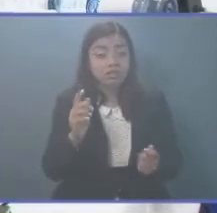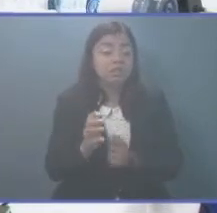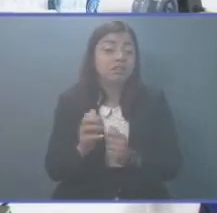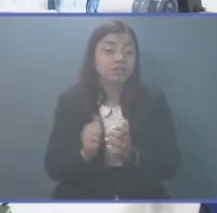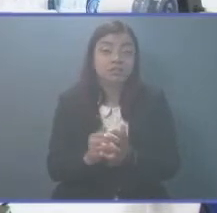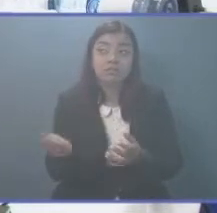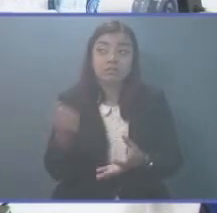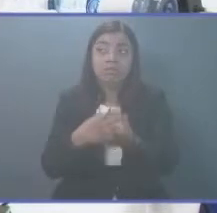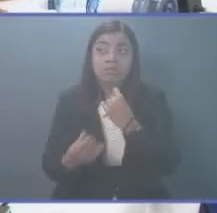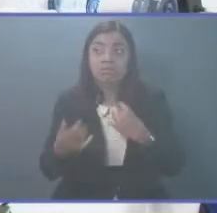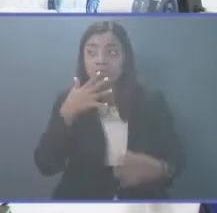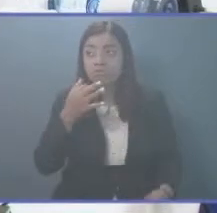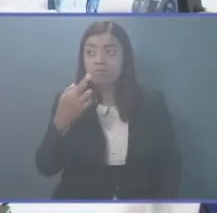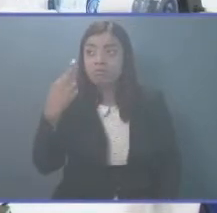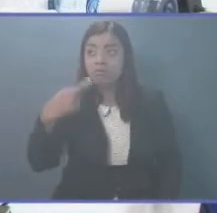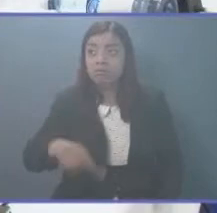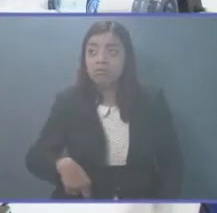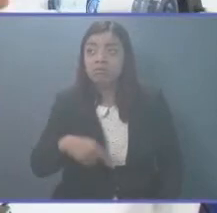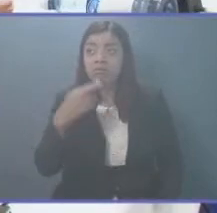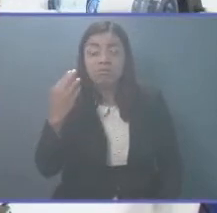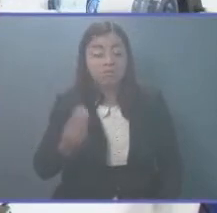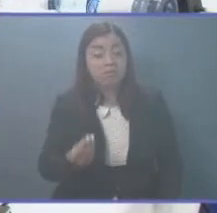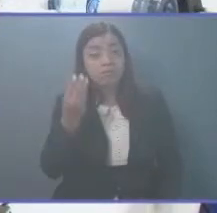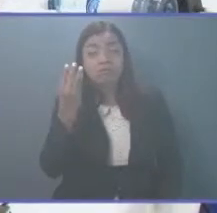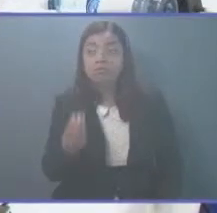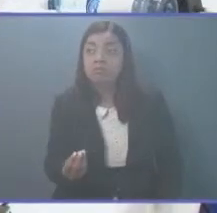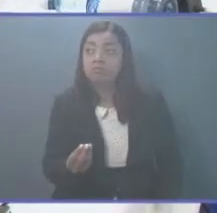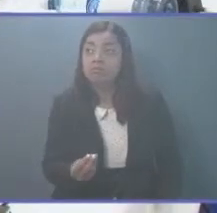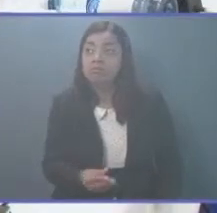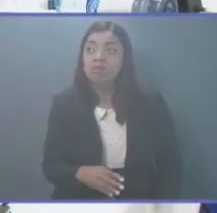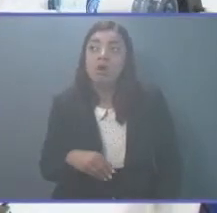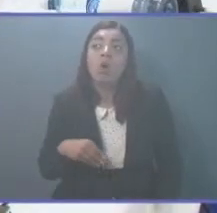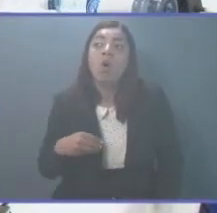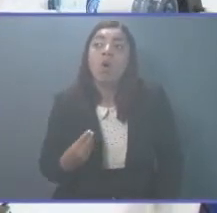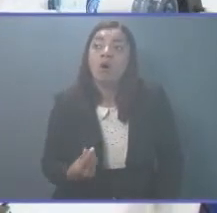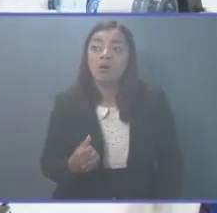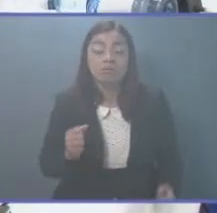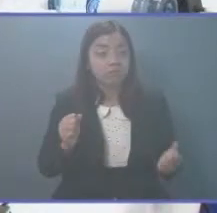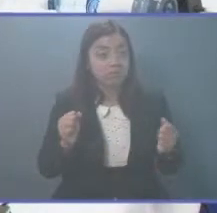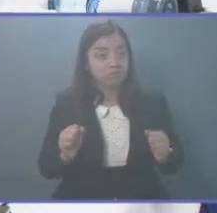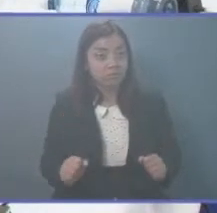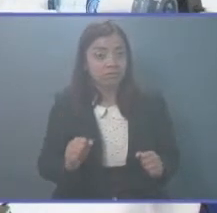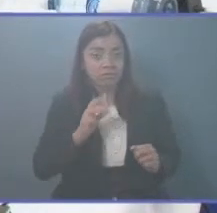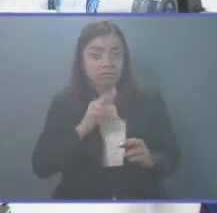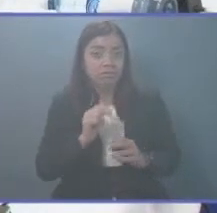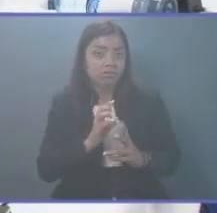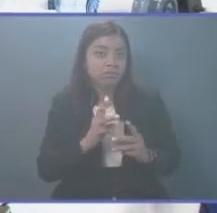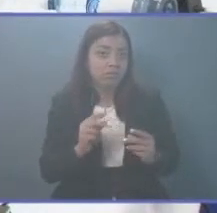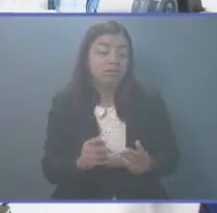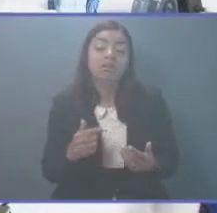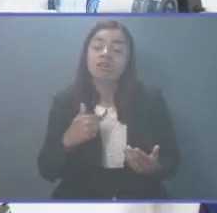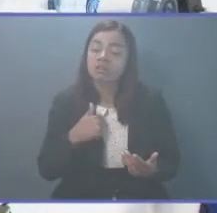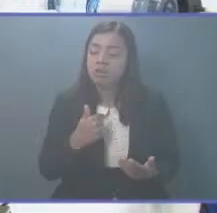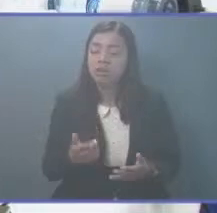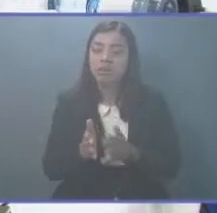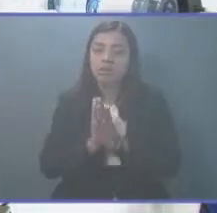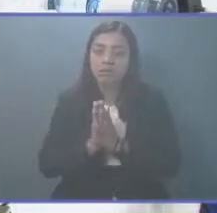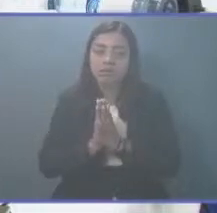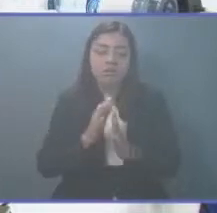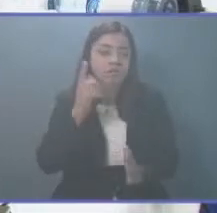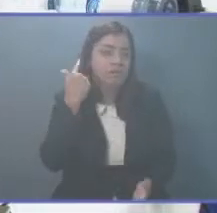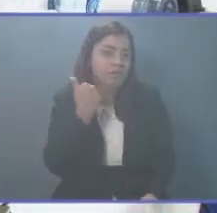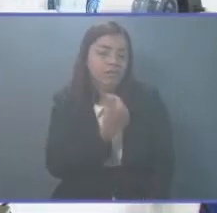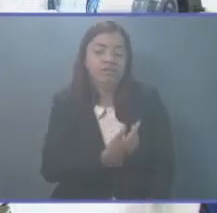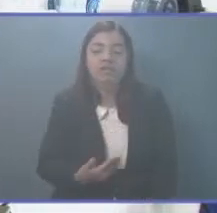problemática real y tangible del día a día de ustedes. ¿Cómo podemos hacer para poder resolver eso? Yo le pediría, presidente,